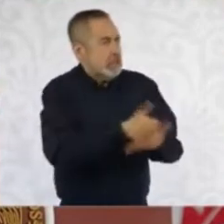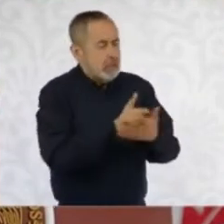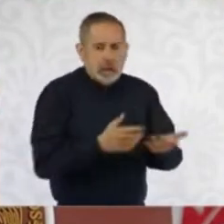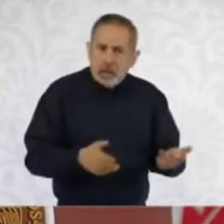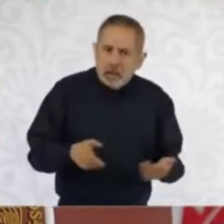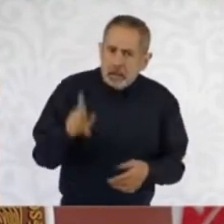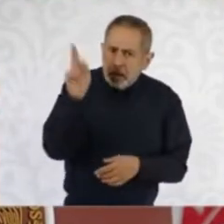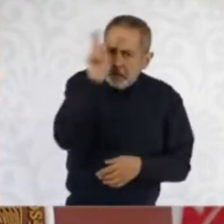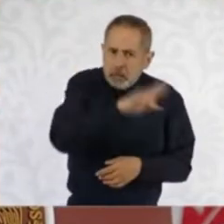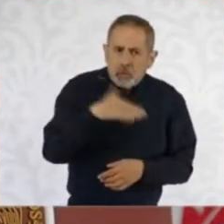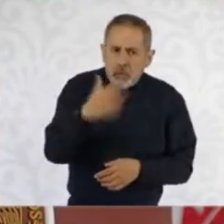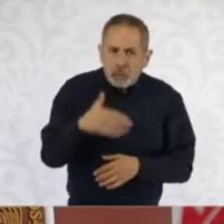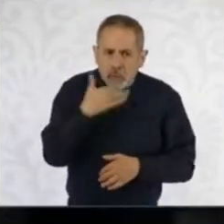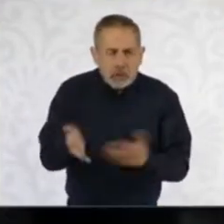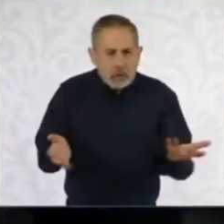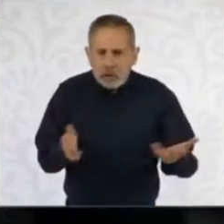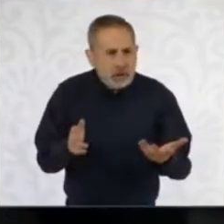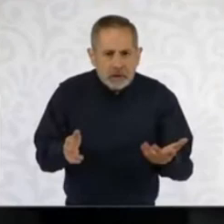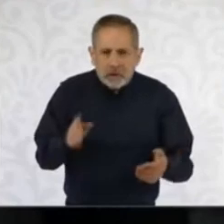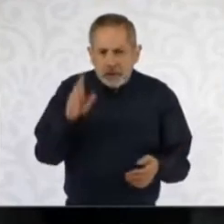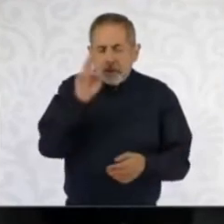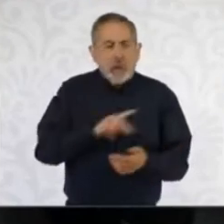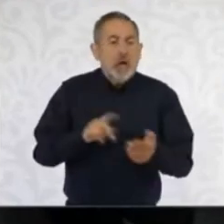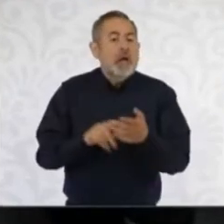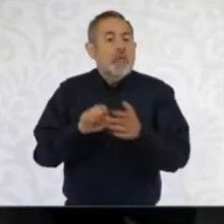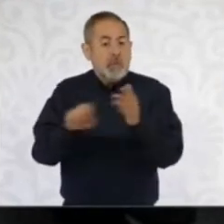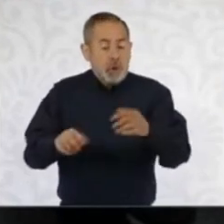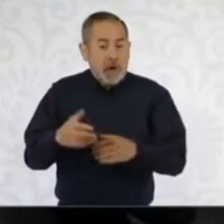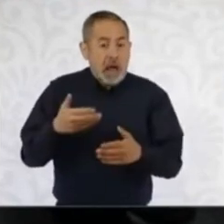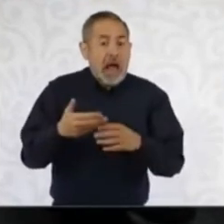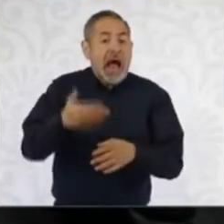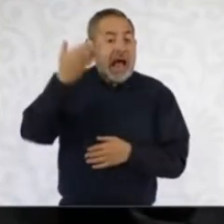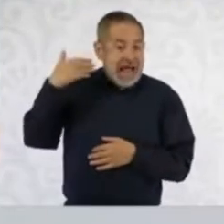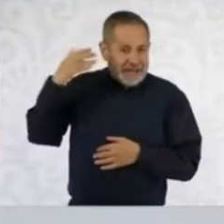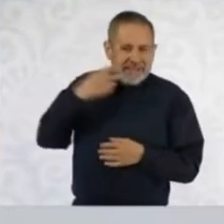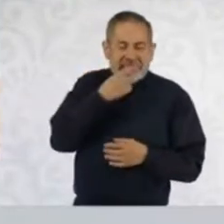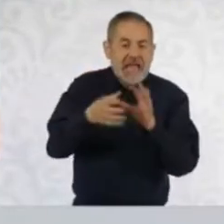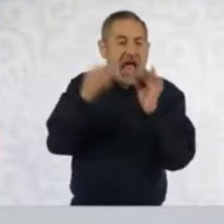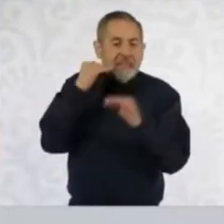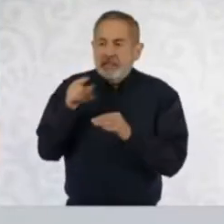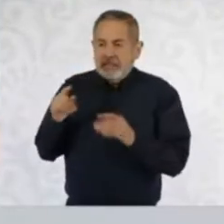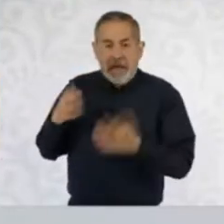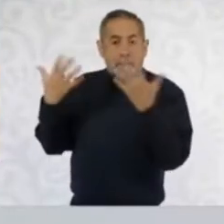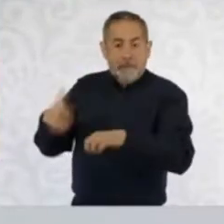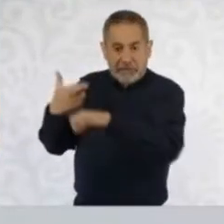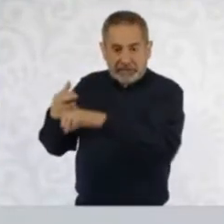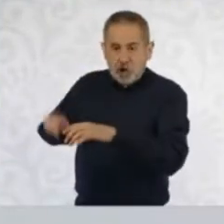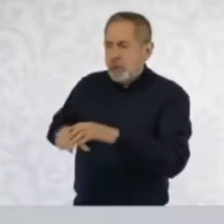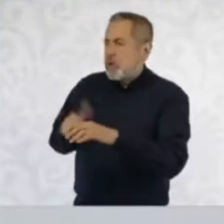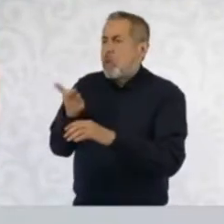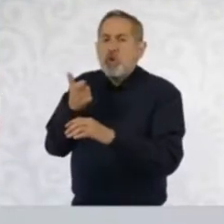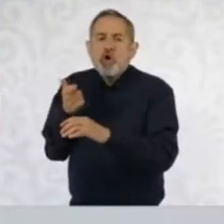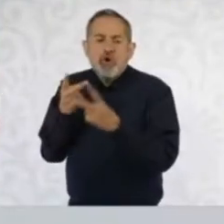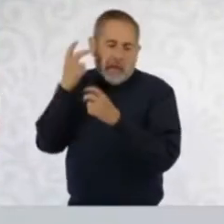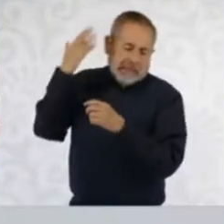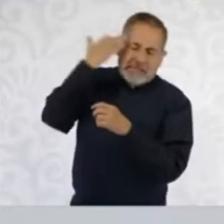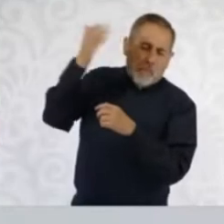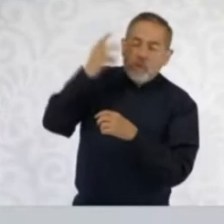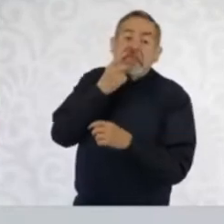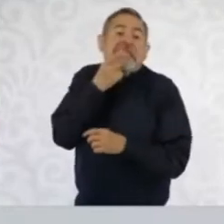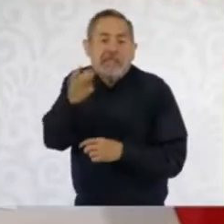decían, antes robaban de las empresas estatales, ahora se robaron las empresas estatales. Así decían en aquellas épocas.